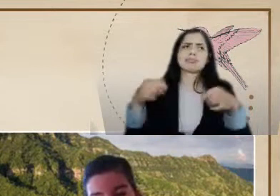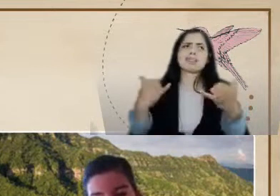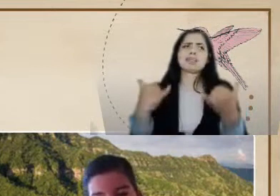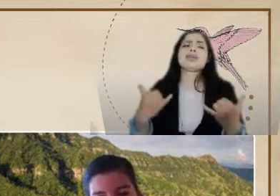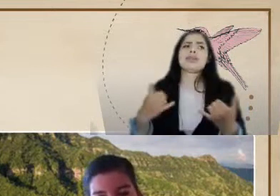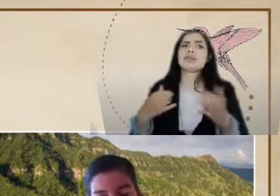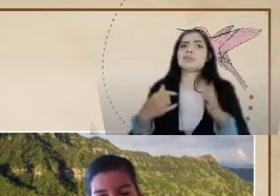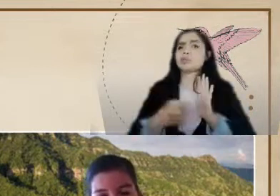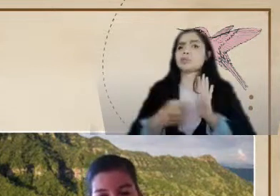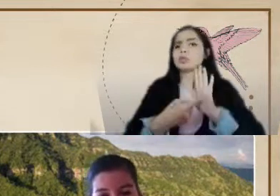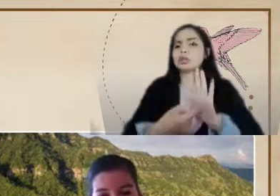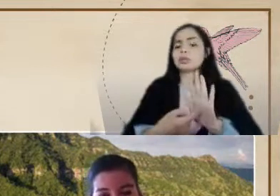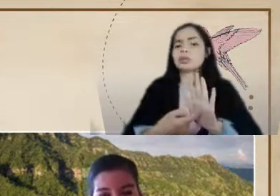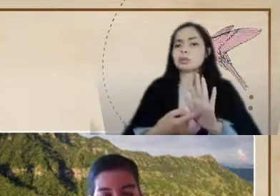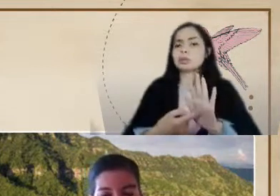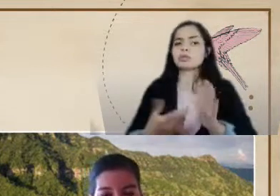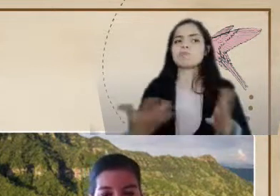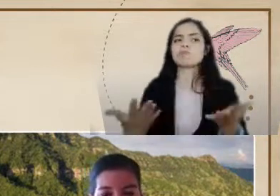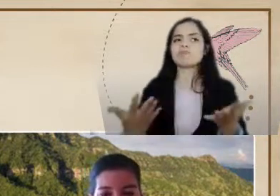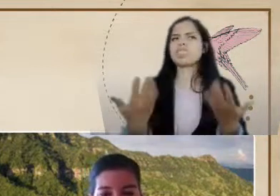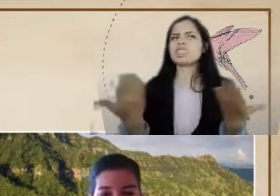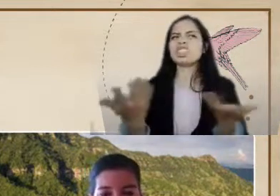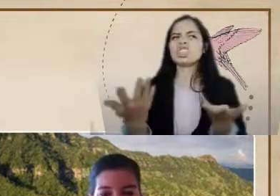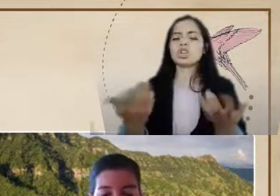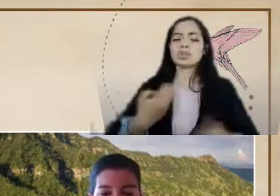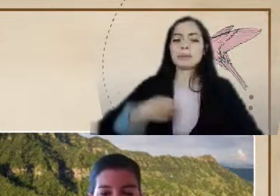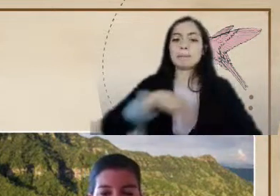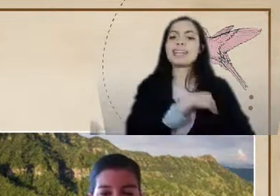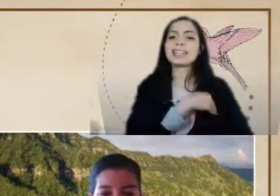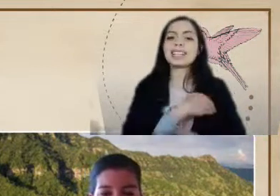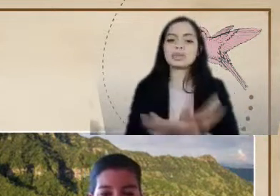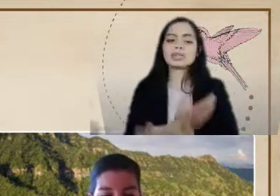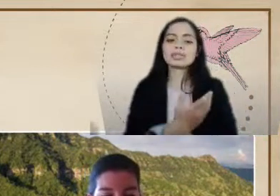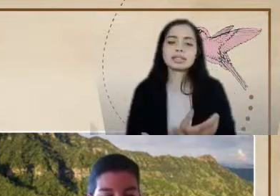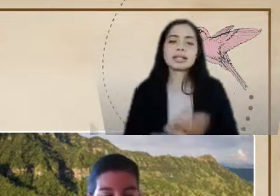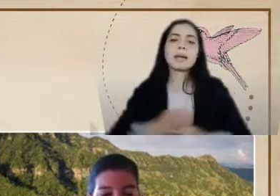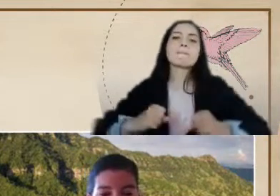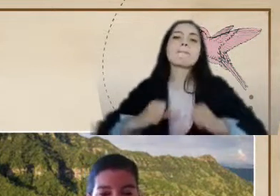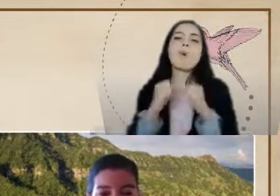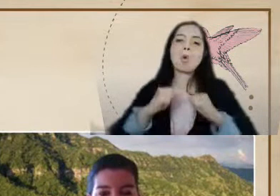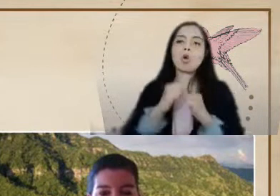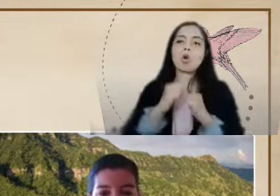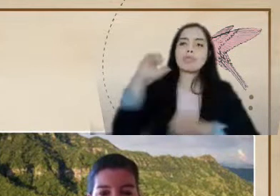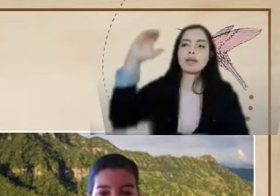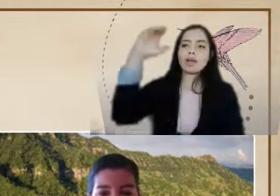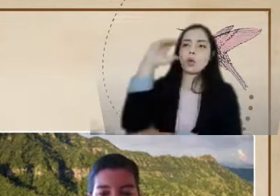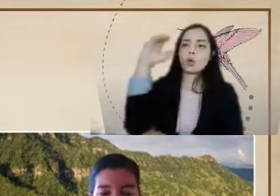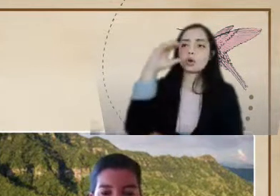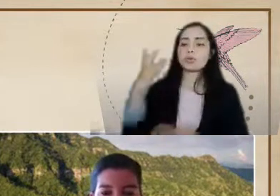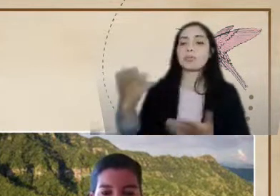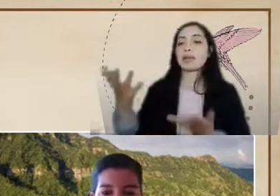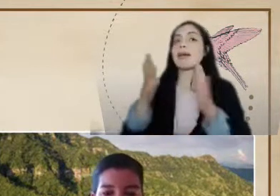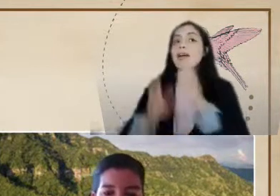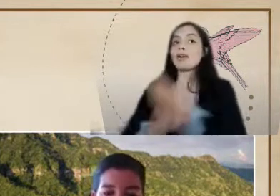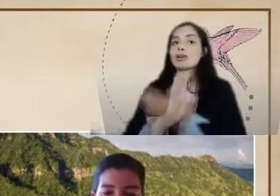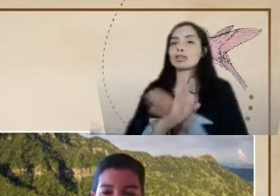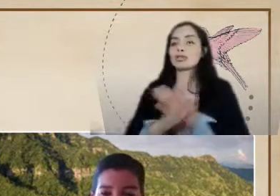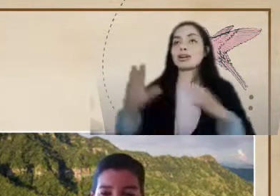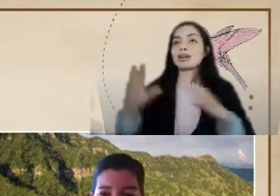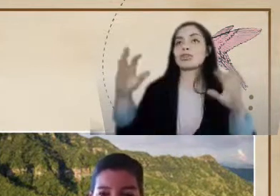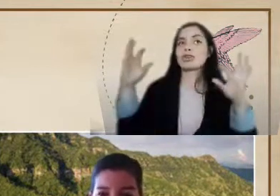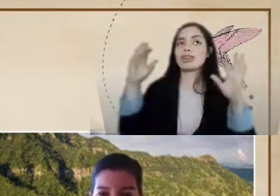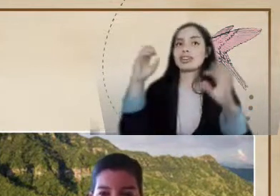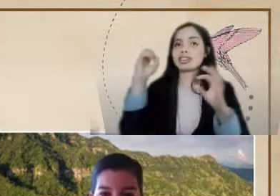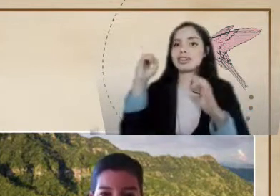la ciudad de Bogotá. Para continuar con este foro tan interesante, quisiera ahorita preguntarle a Natalia, quien se encuentra en